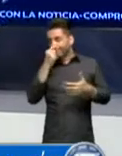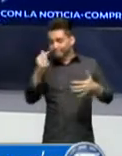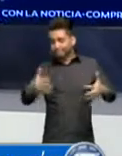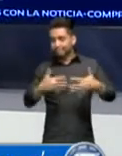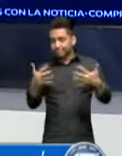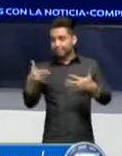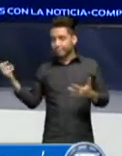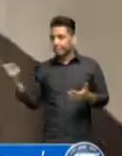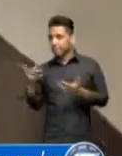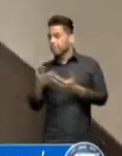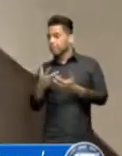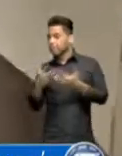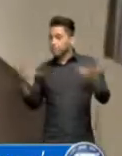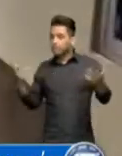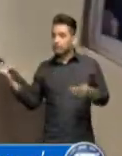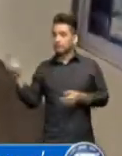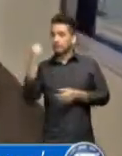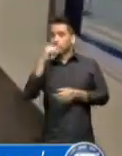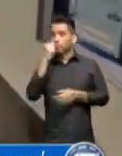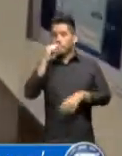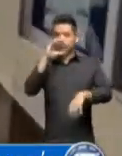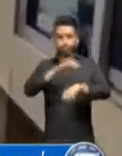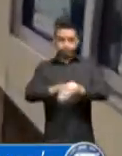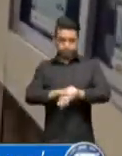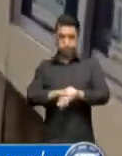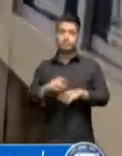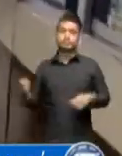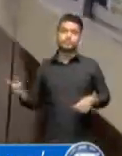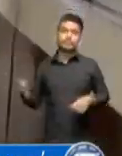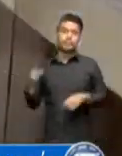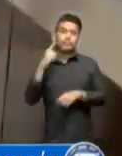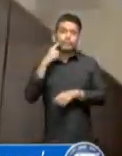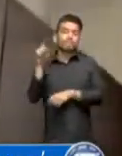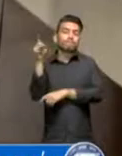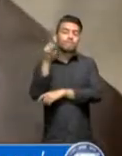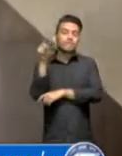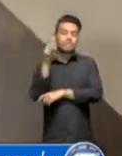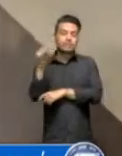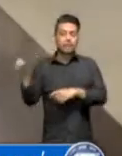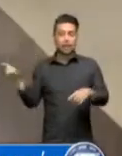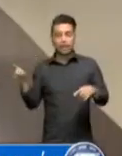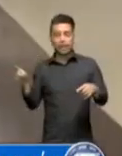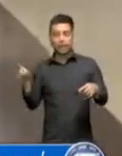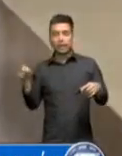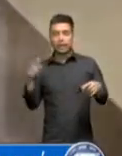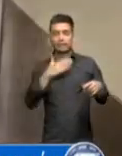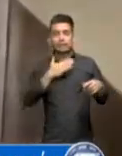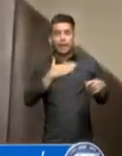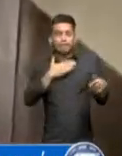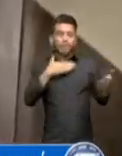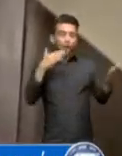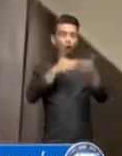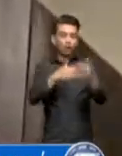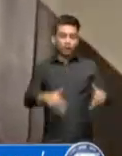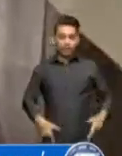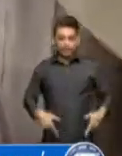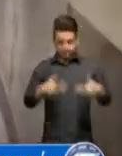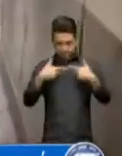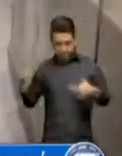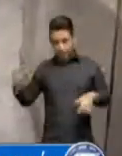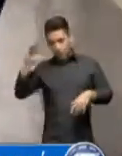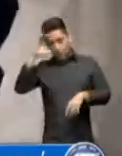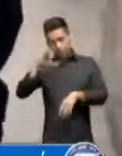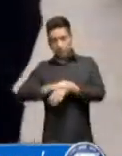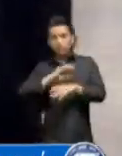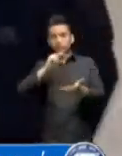mujeres. La Fiscalía contra la Vida y la Integridad de las Personas y la Policía Nacional Civil realizaron 25 allanamientos para